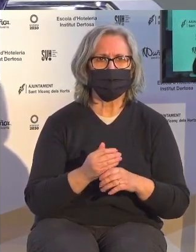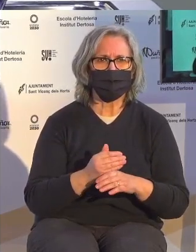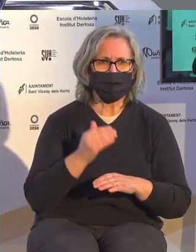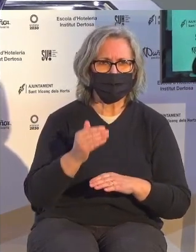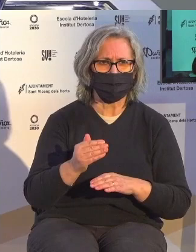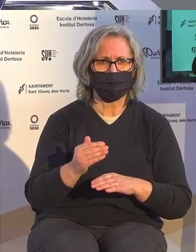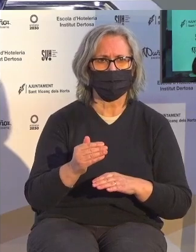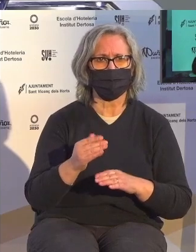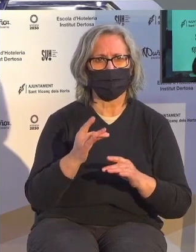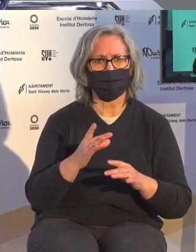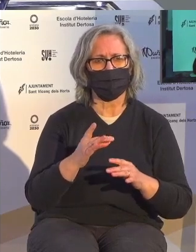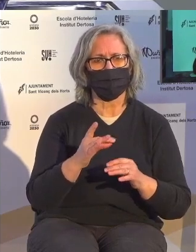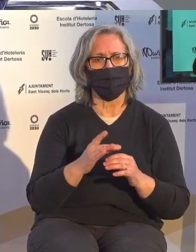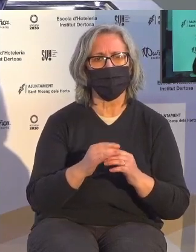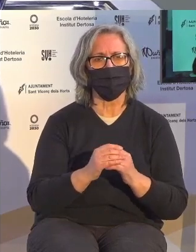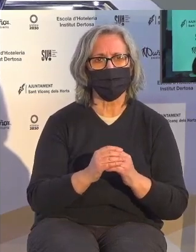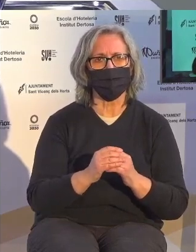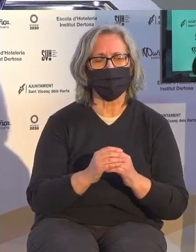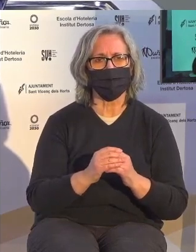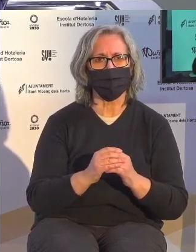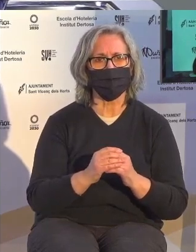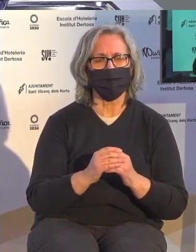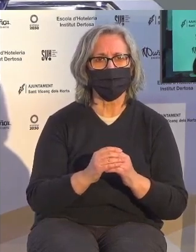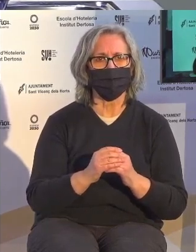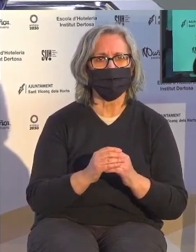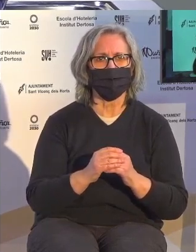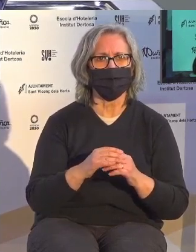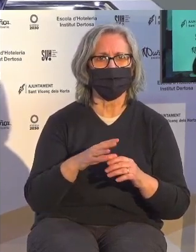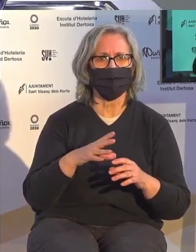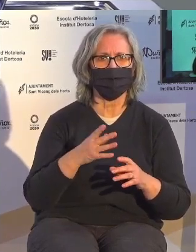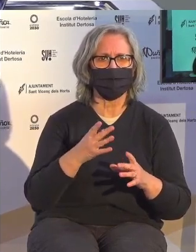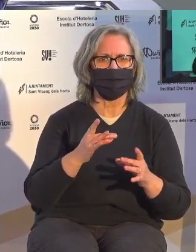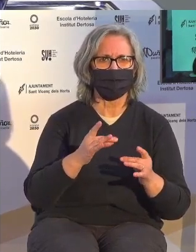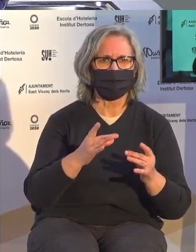pone la agua directamente se queda duro lo azúcar